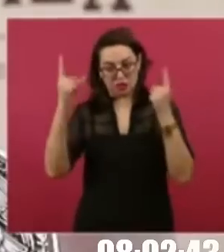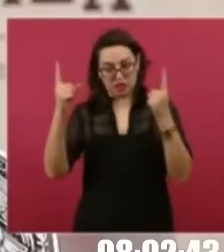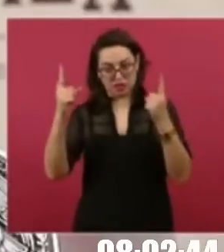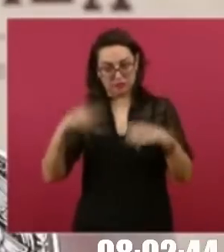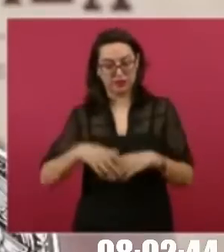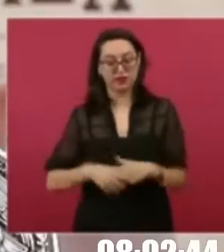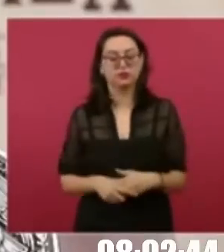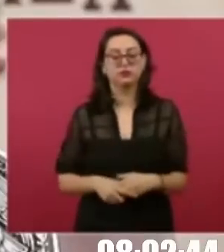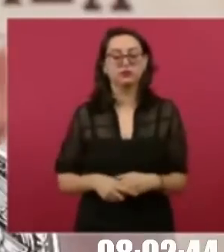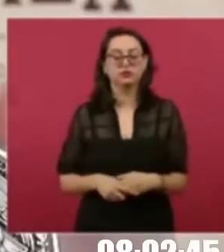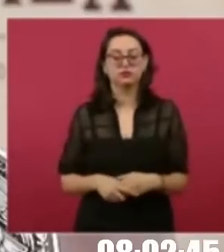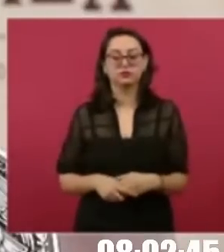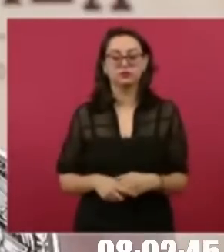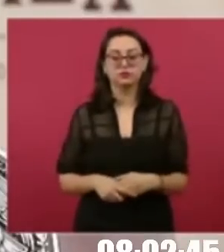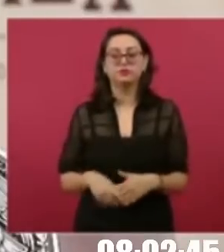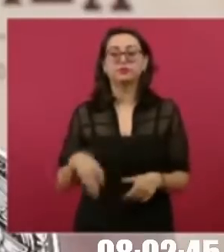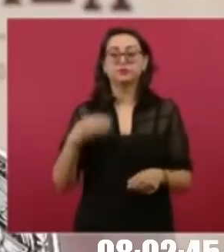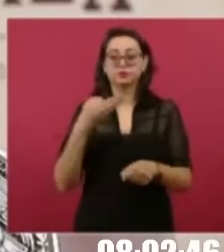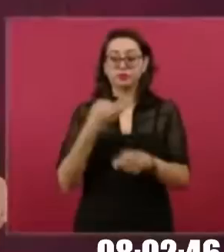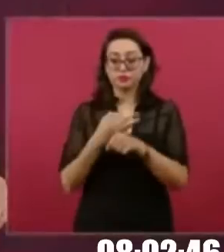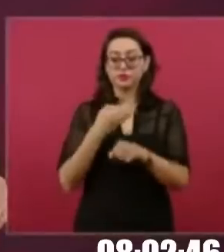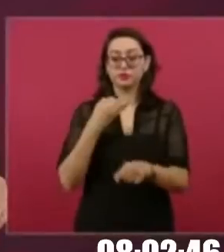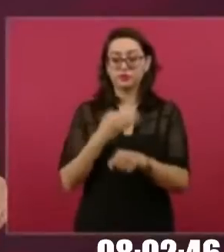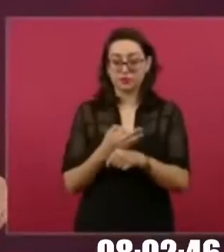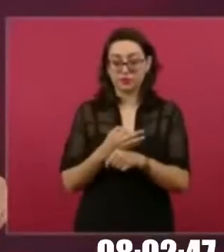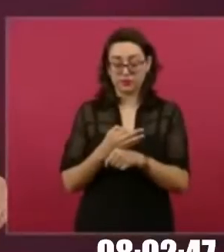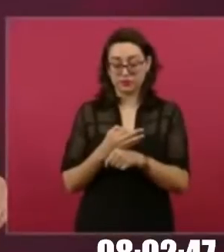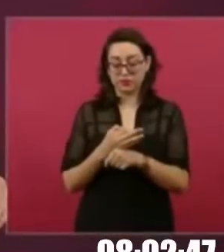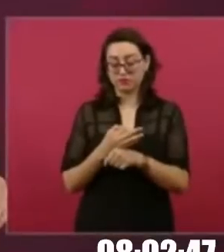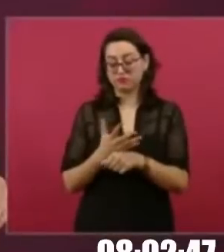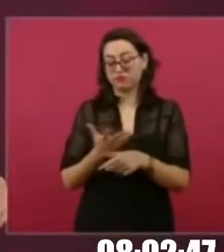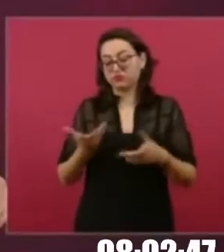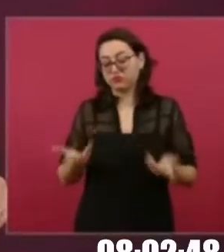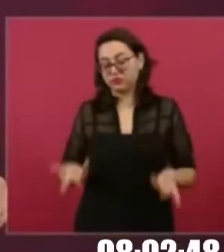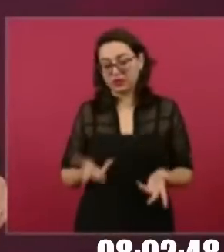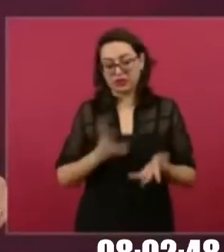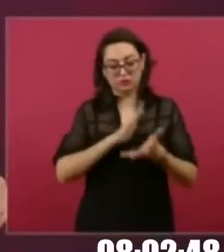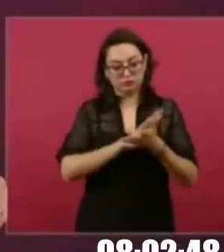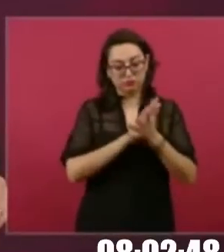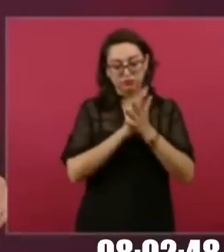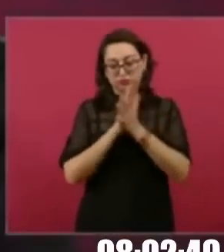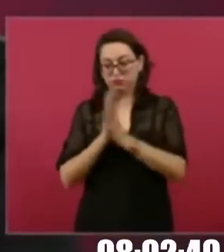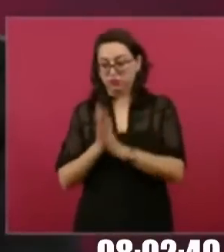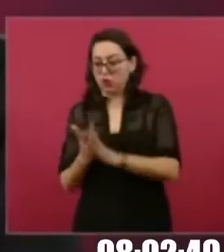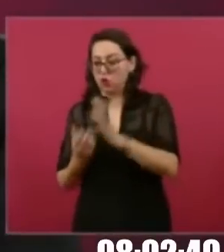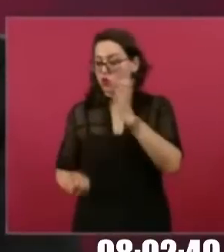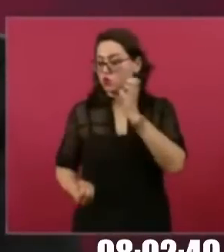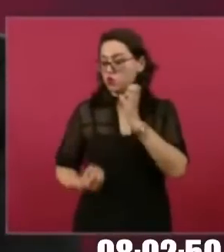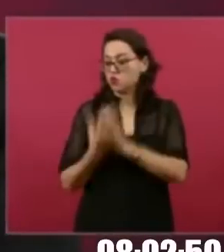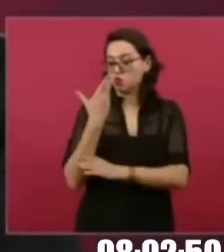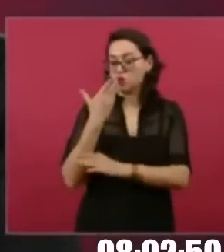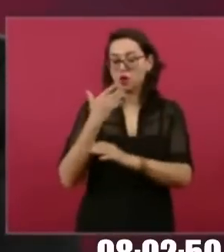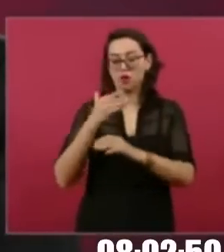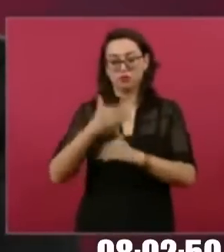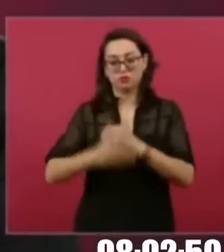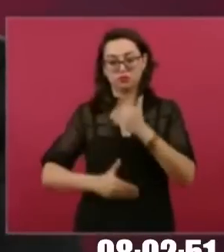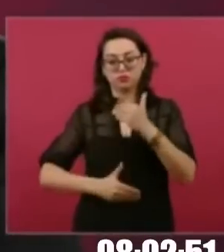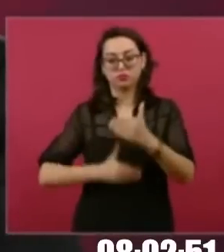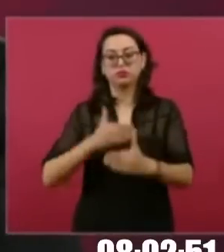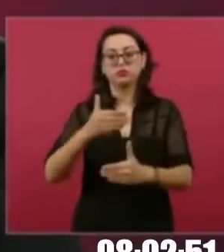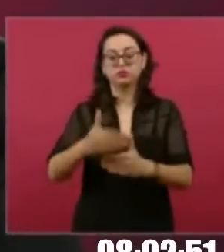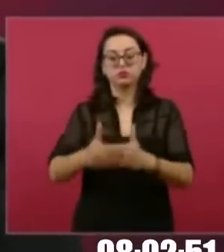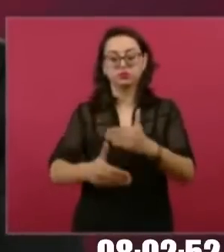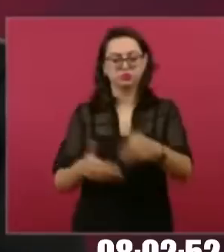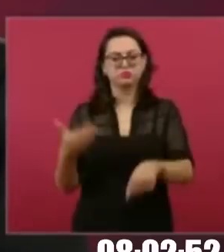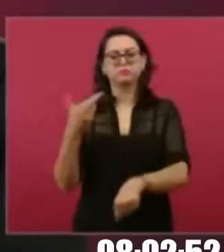este proceso de transición ha venido siendo también muy atendido